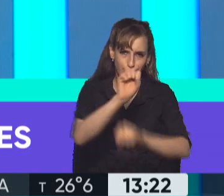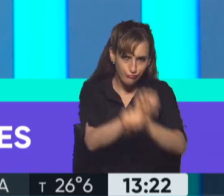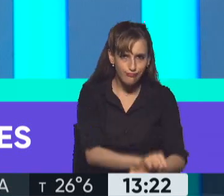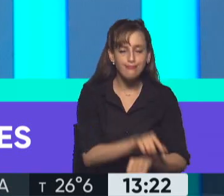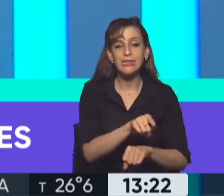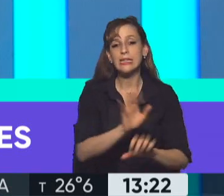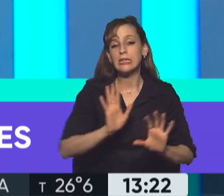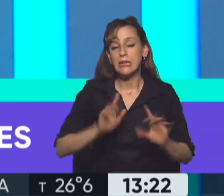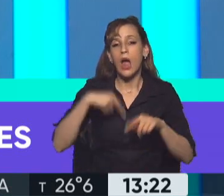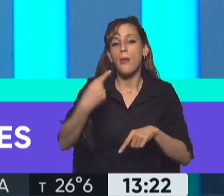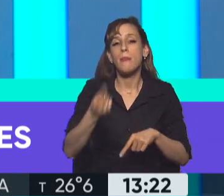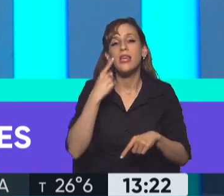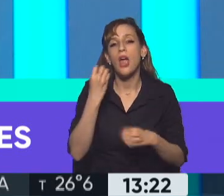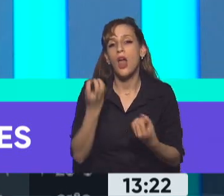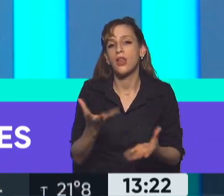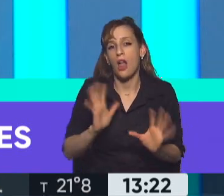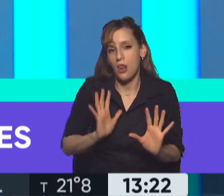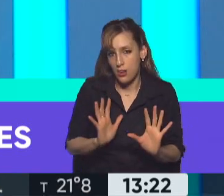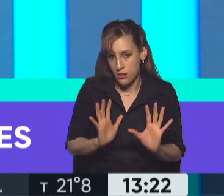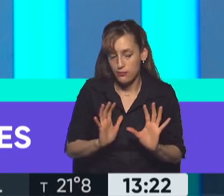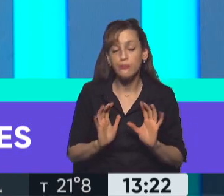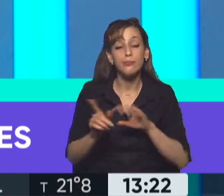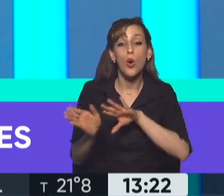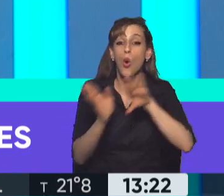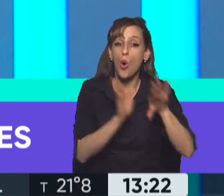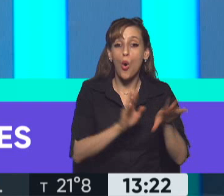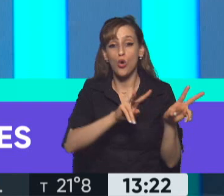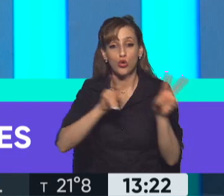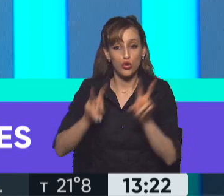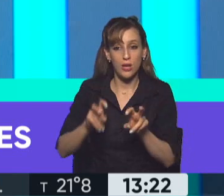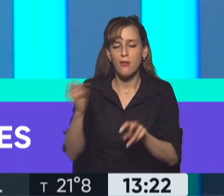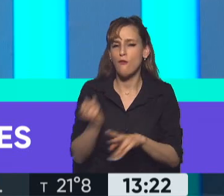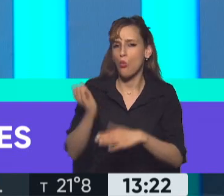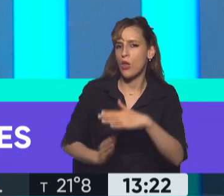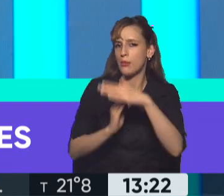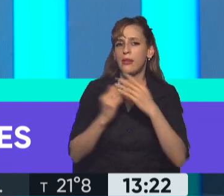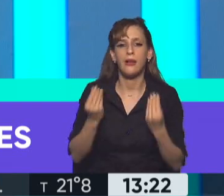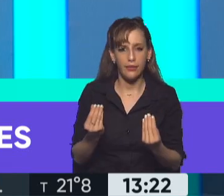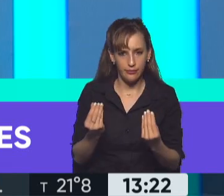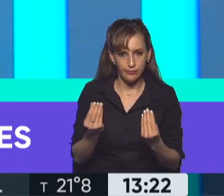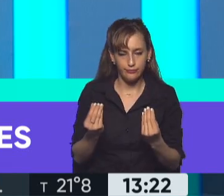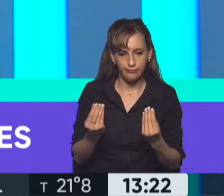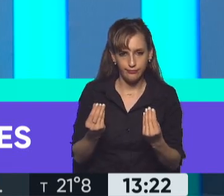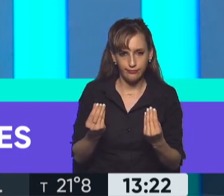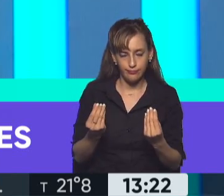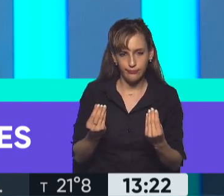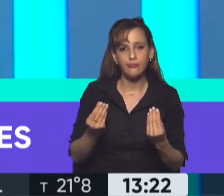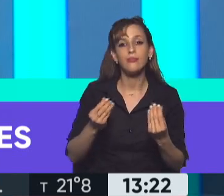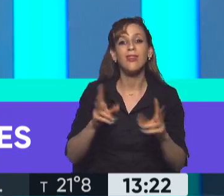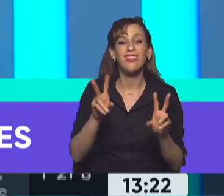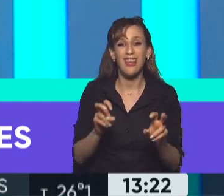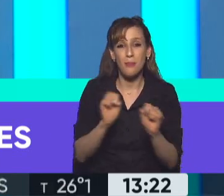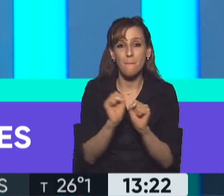ver mañana qué posición asume el otro punto fundamental va a ser cuál va a ser la agenda de la región para la post